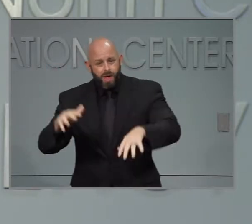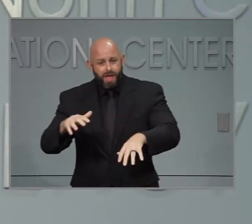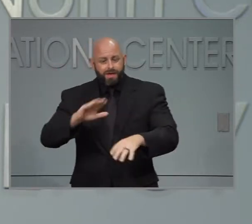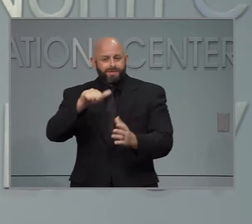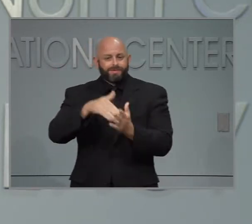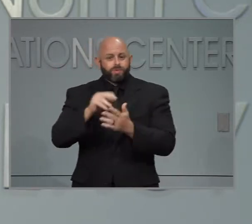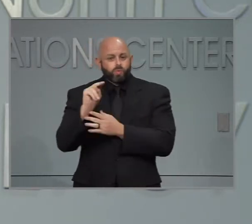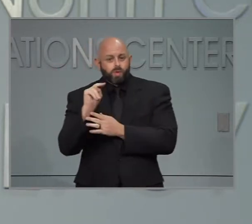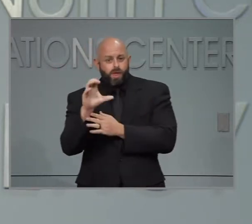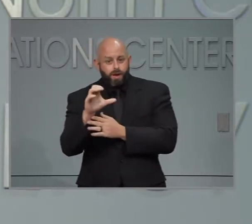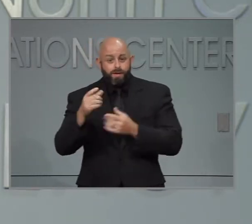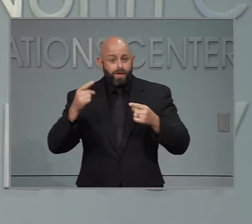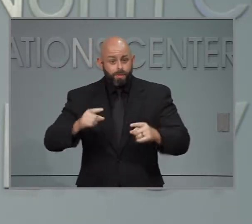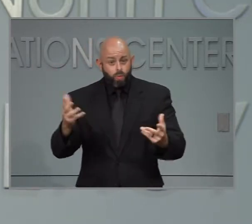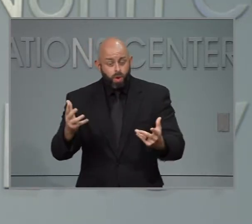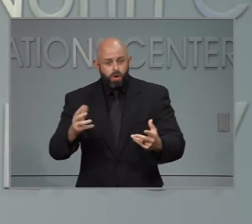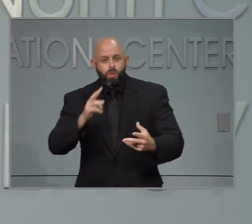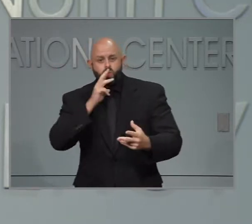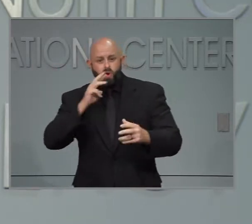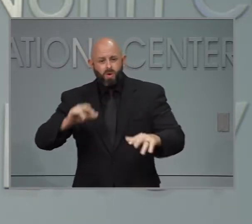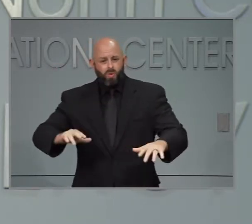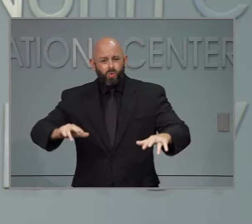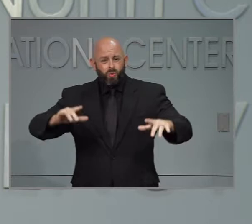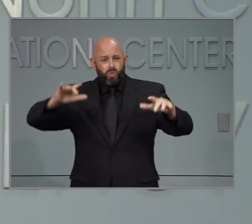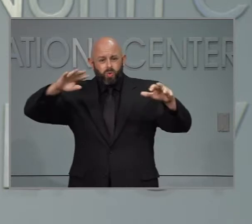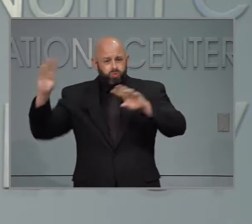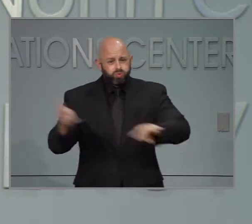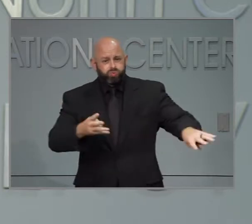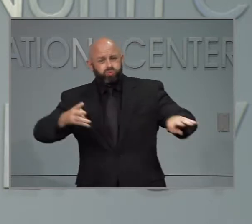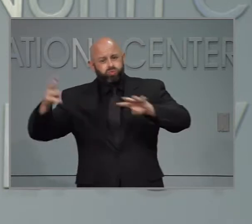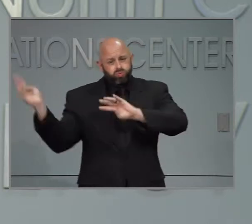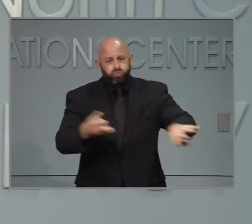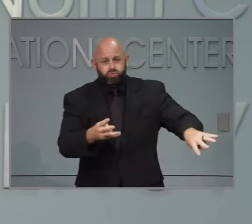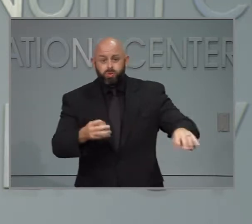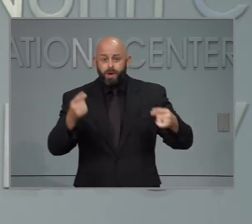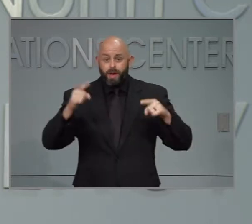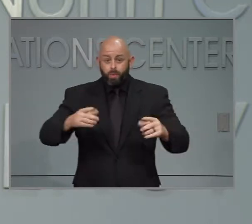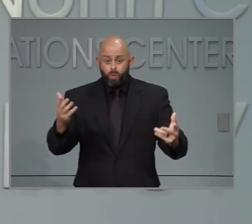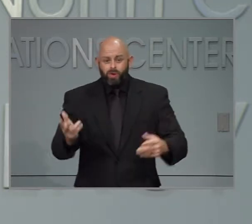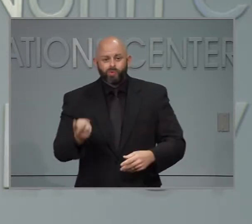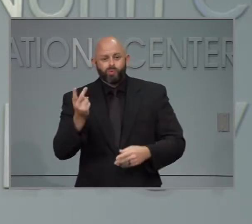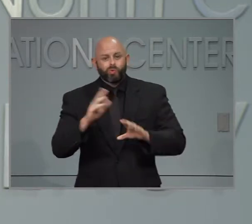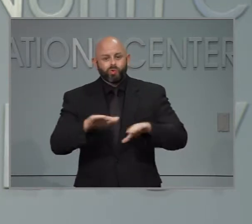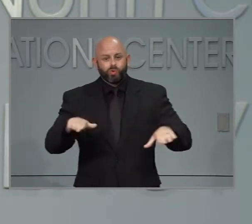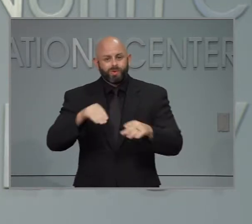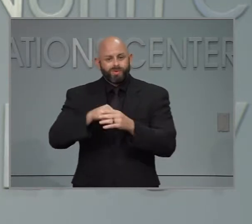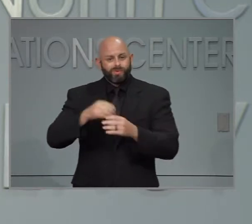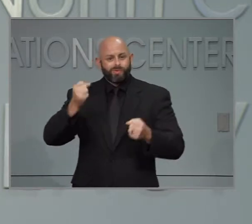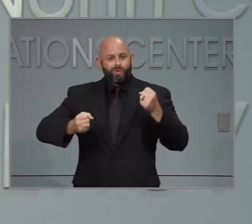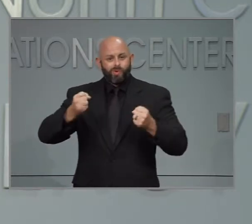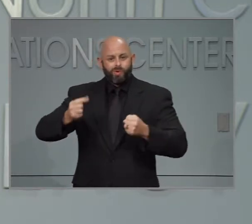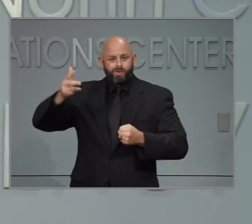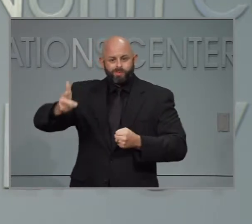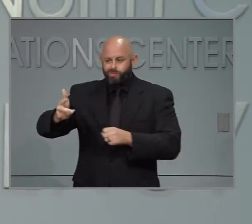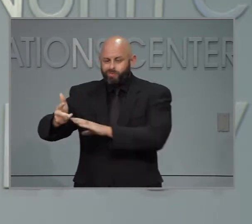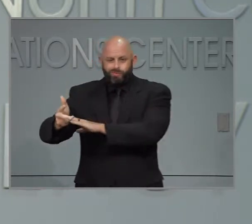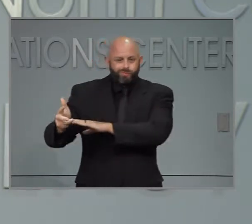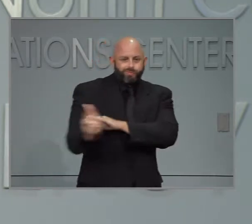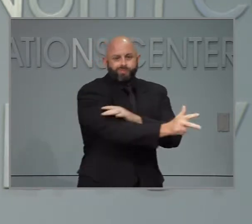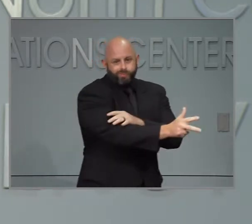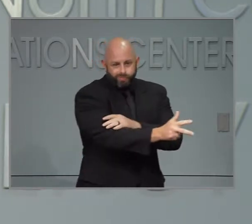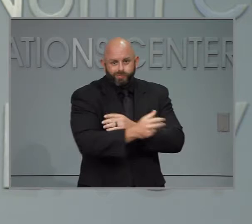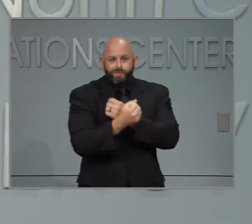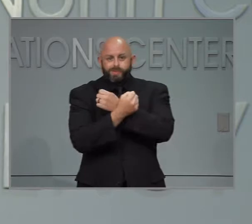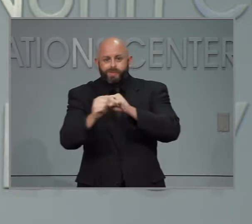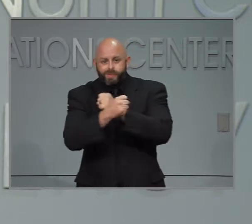hubo rescates de aguas rápidas. Desafortunadamente, hay reportes de que 2 niños que iban en un auto que se llevó la corriente y